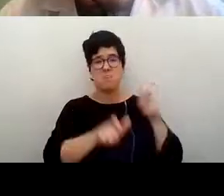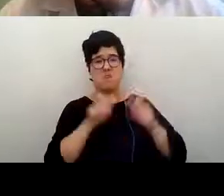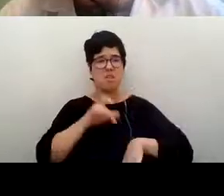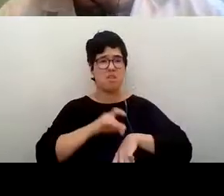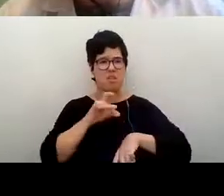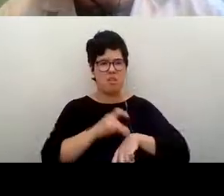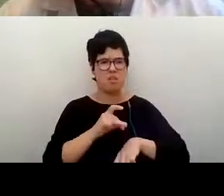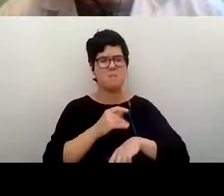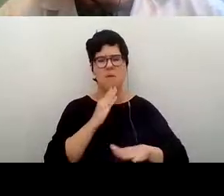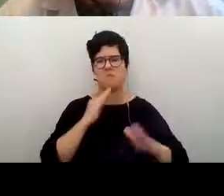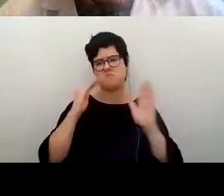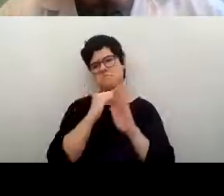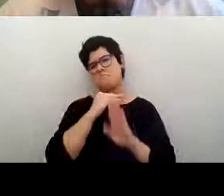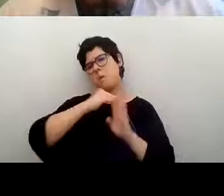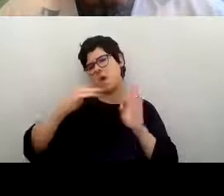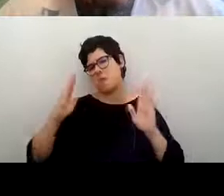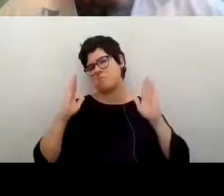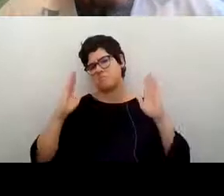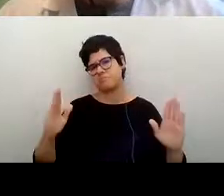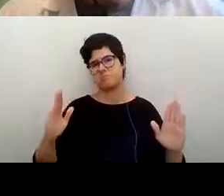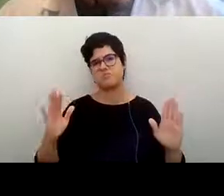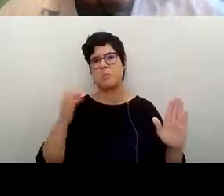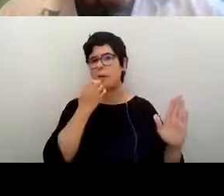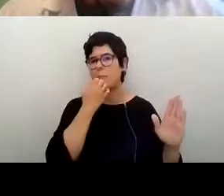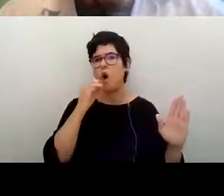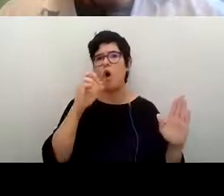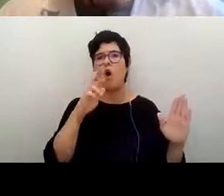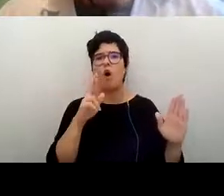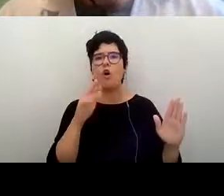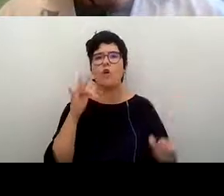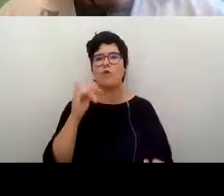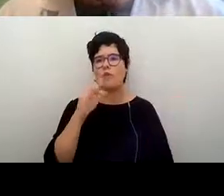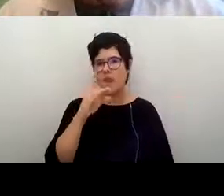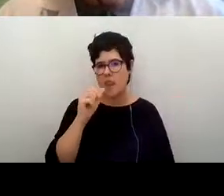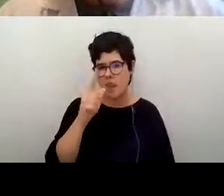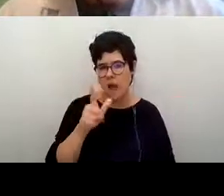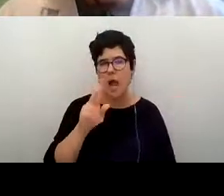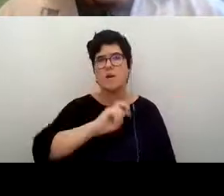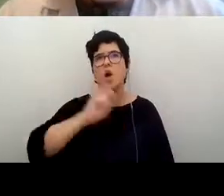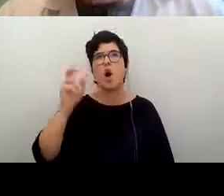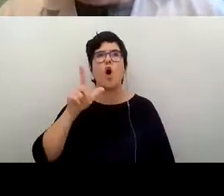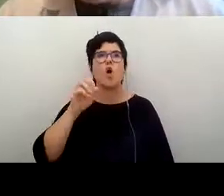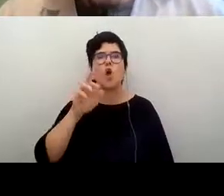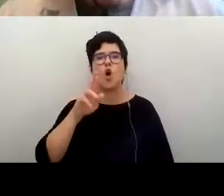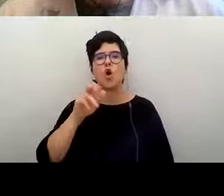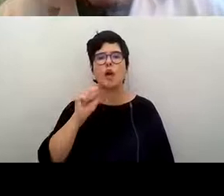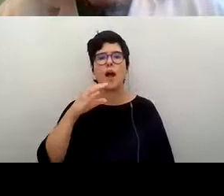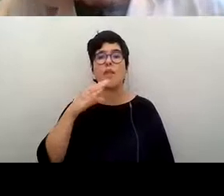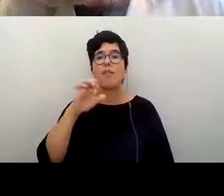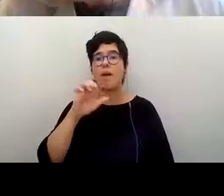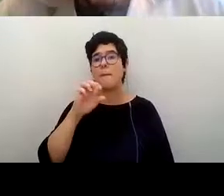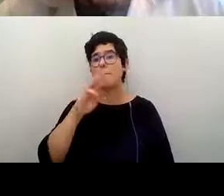o mayores, con orfidales, lorazepanes, noctamides y demás, que quizás el Nightmaster podría